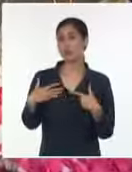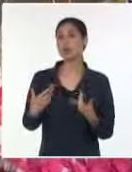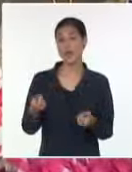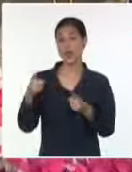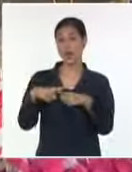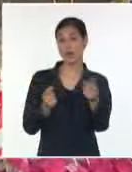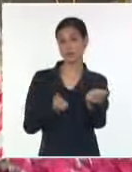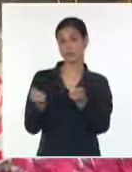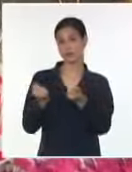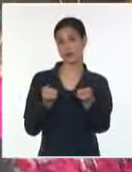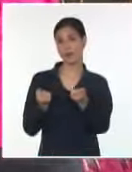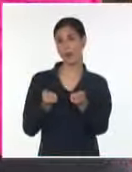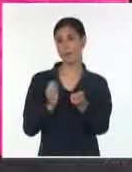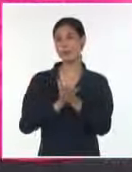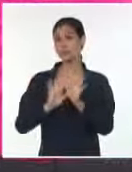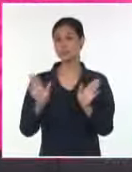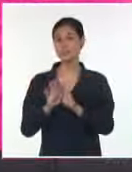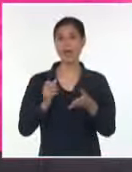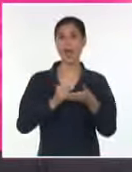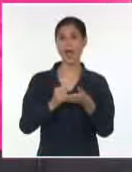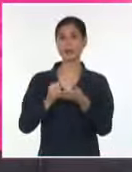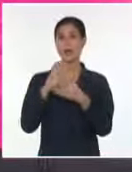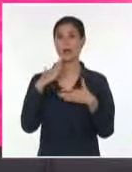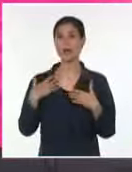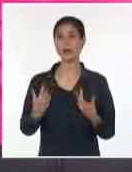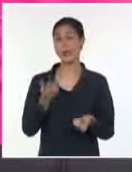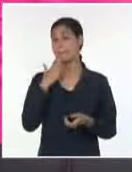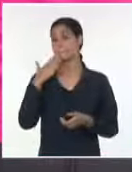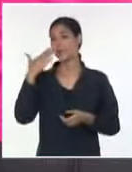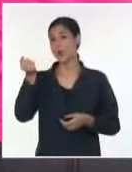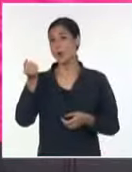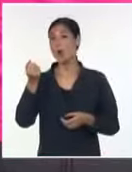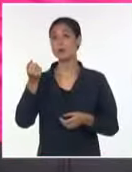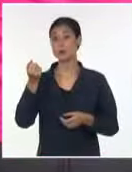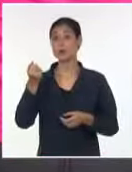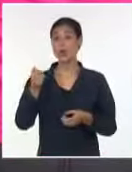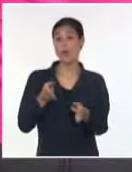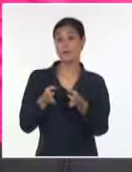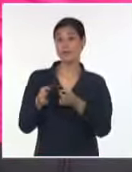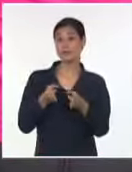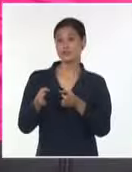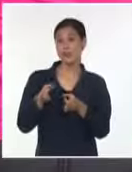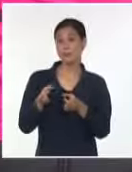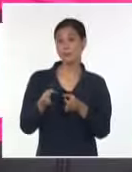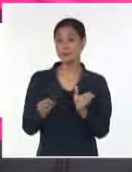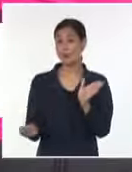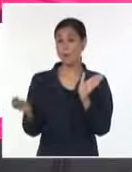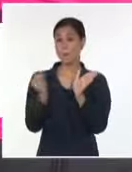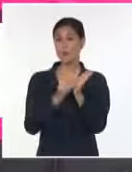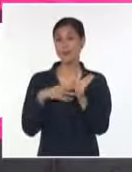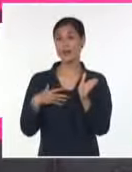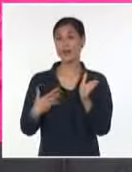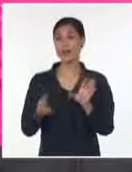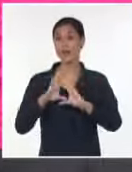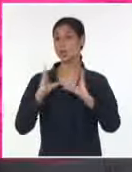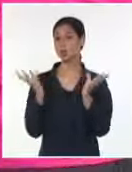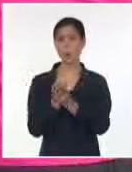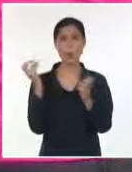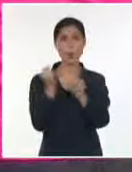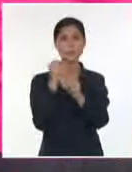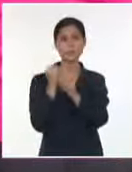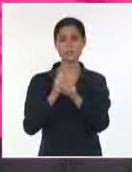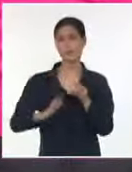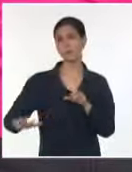ese registro, facilitando los datos, la recopilación de datos y humaniza un poco más el trabajo,